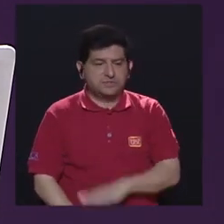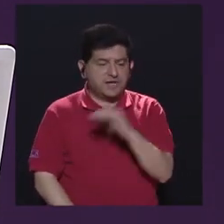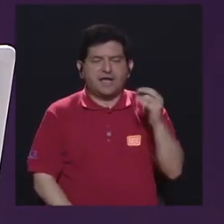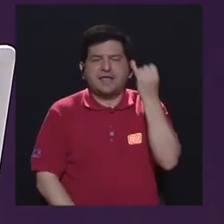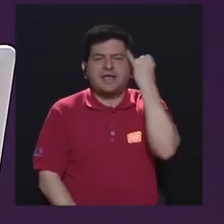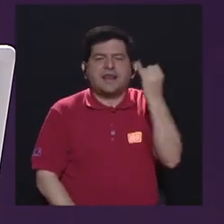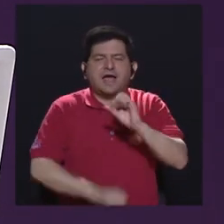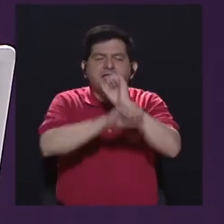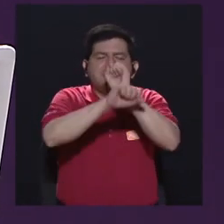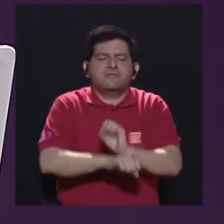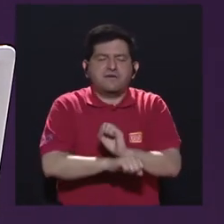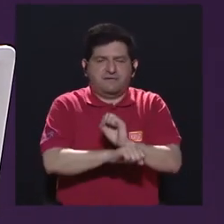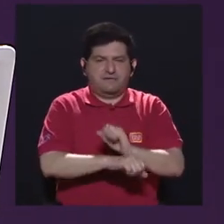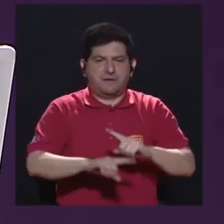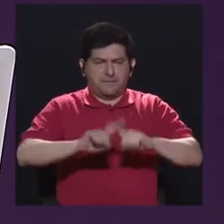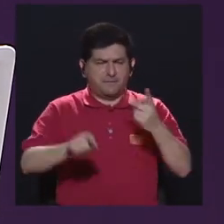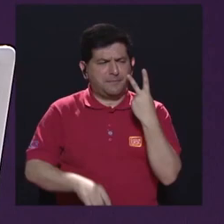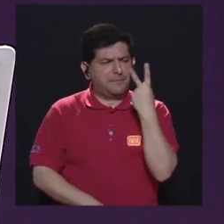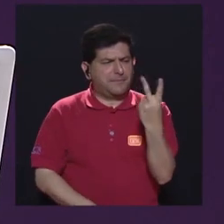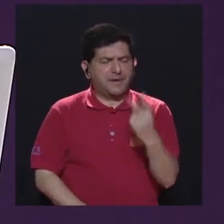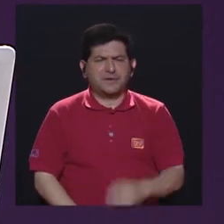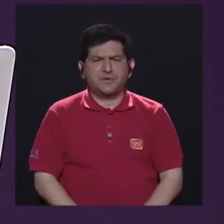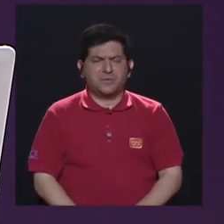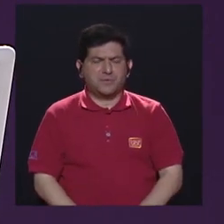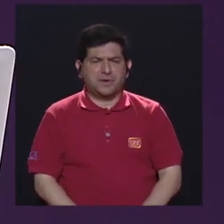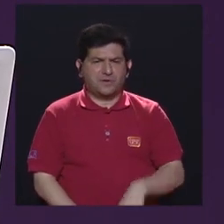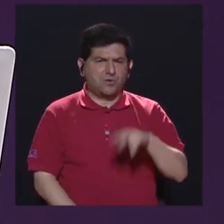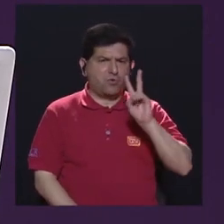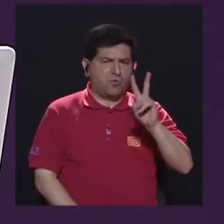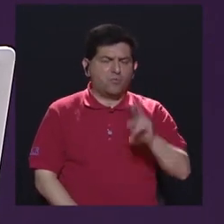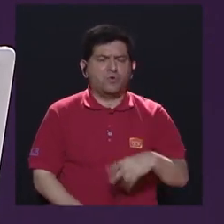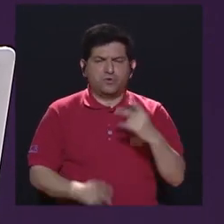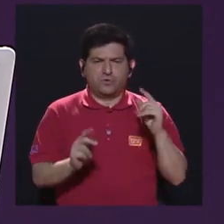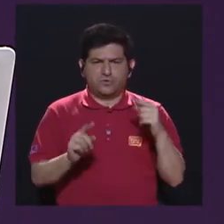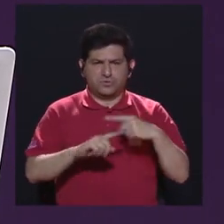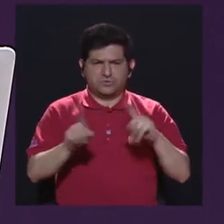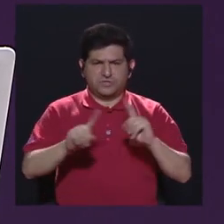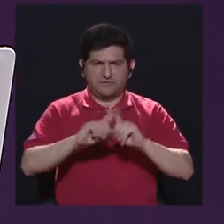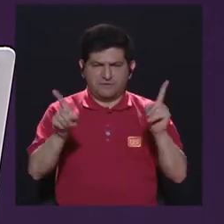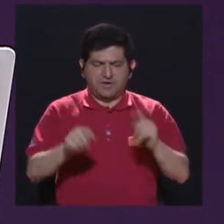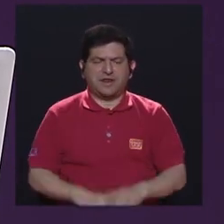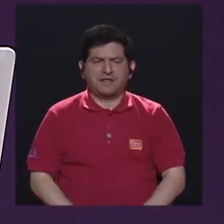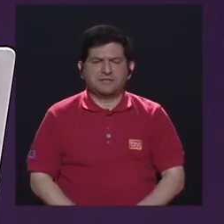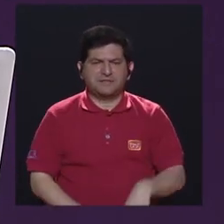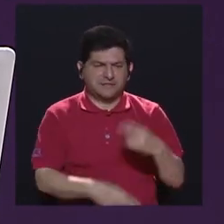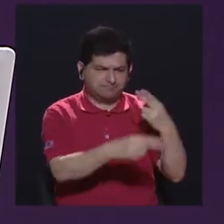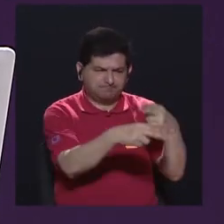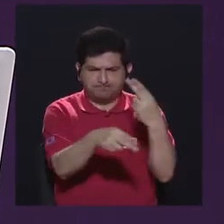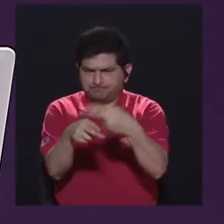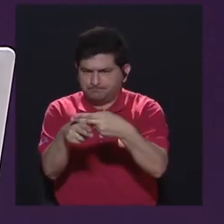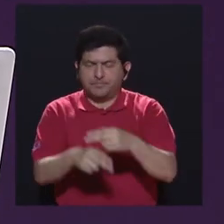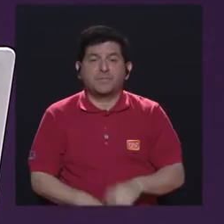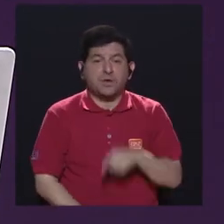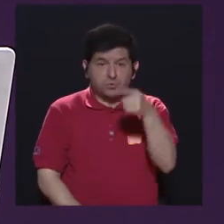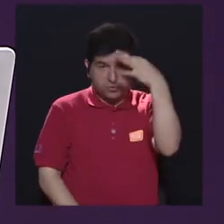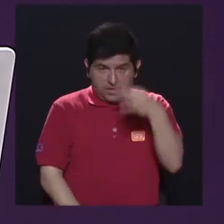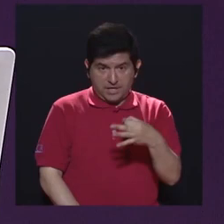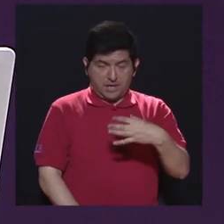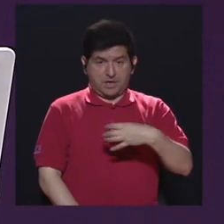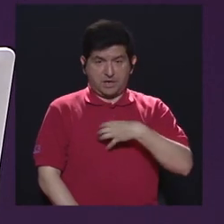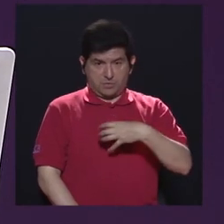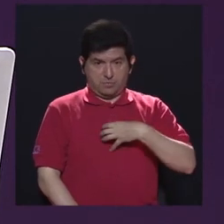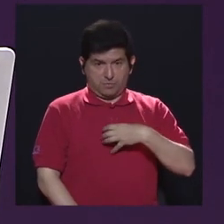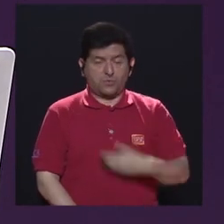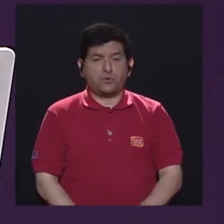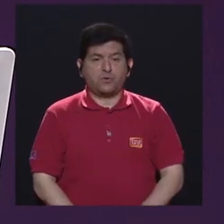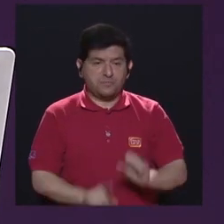conservadora, pero casi siempre se ve como un binomio, ¿verdad? Entonces, digamos, de alguna manera ustedes pensarían que la posición de ustedes